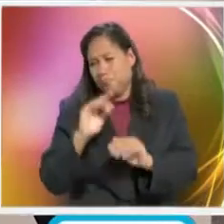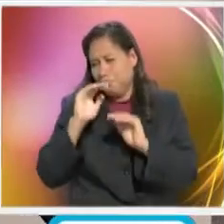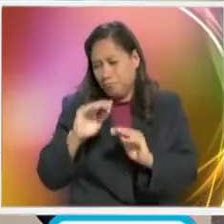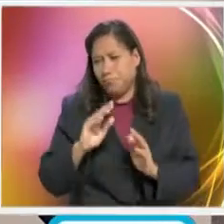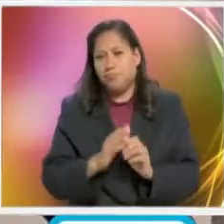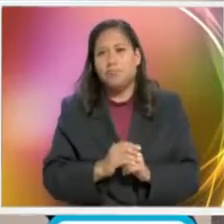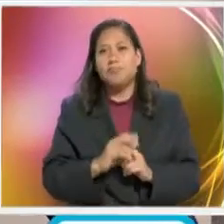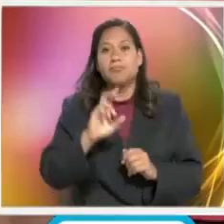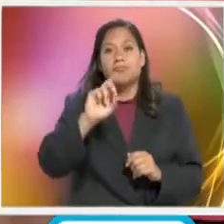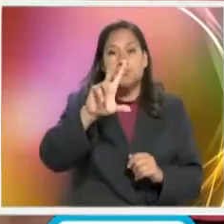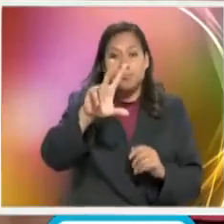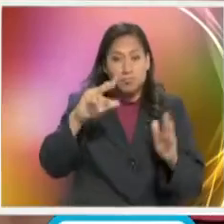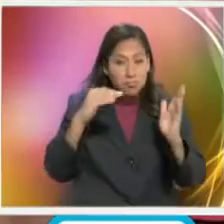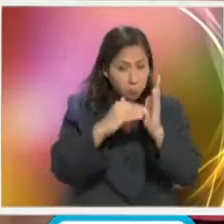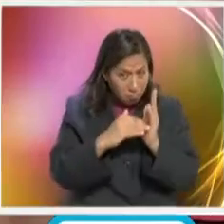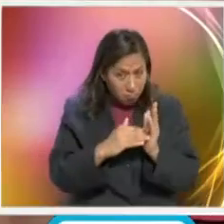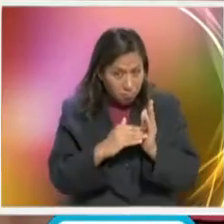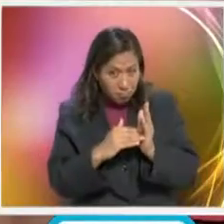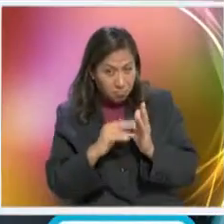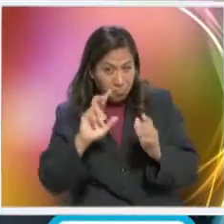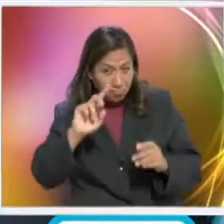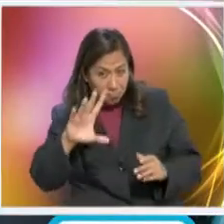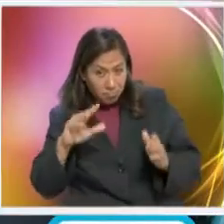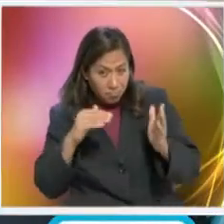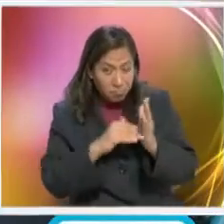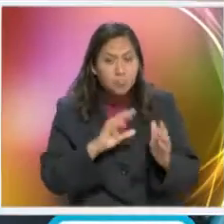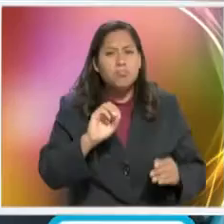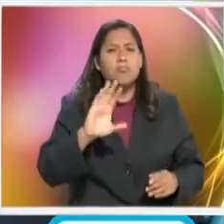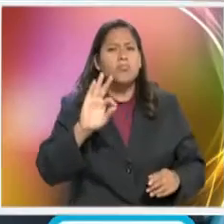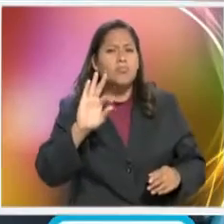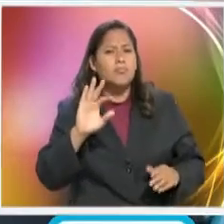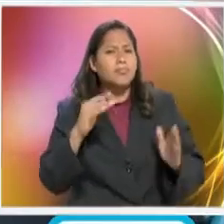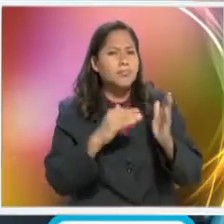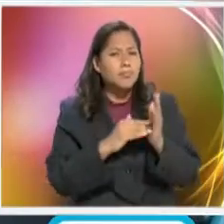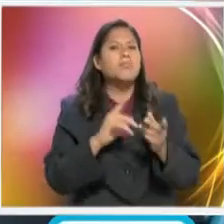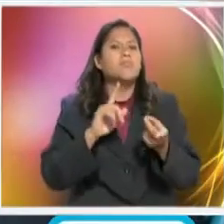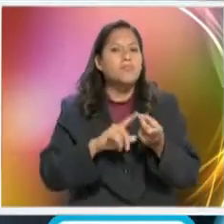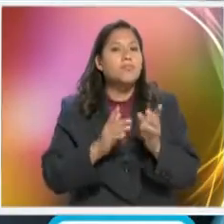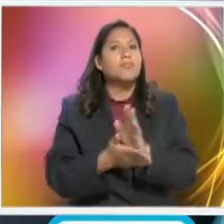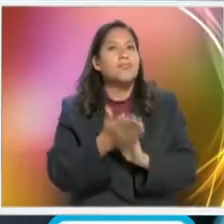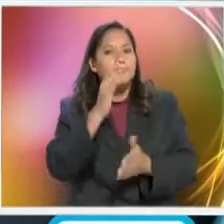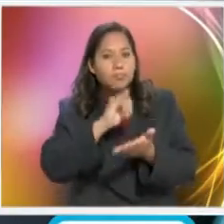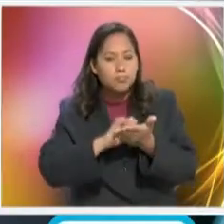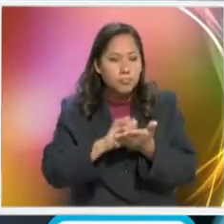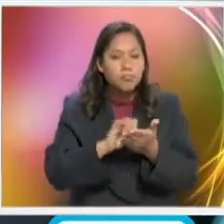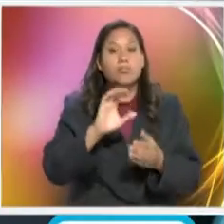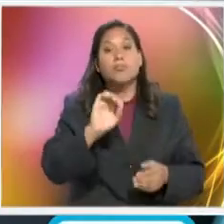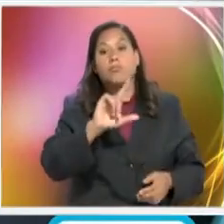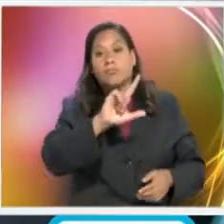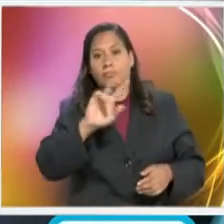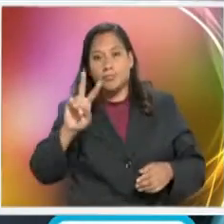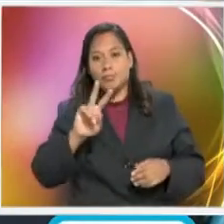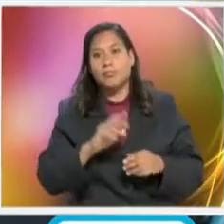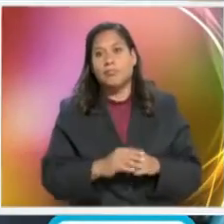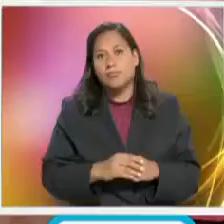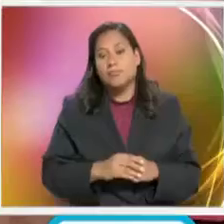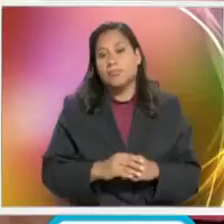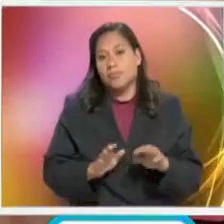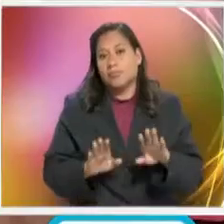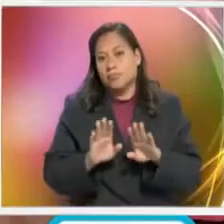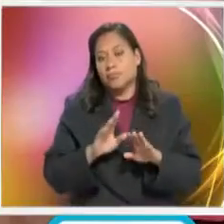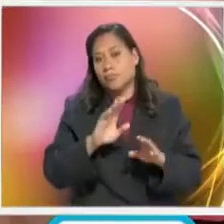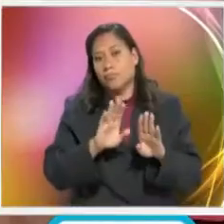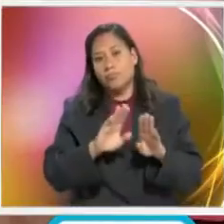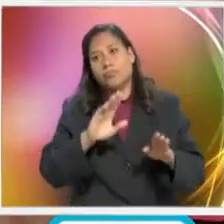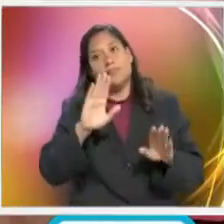ahí. 38,000 pesos, entre 38 y 40,000 pesos. ¿A dónde? A Nueva York o a Las Vegas. Porque ya Europa te cuesta un poquito Te más.